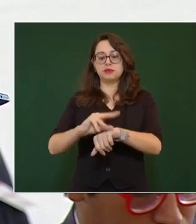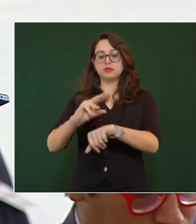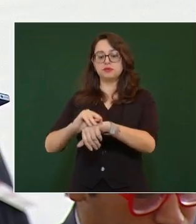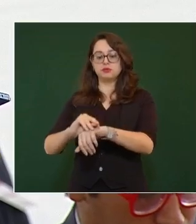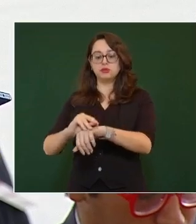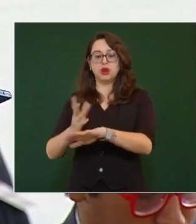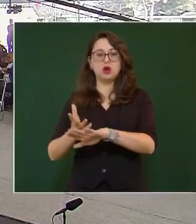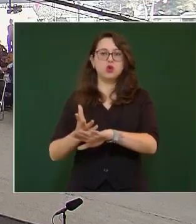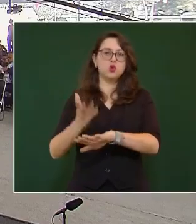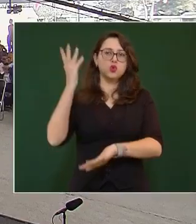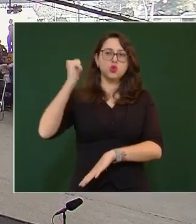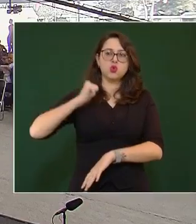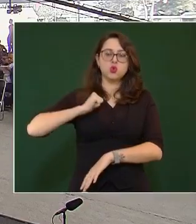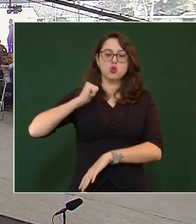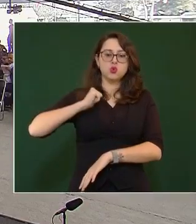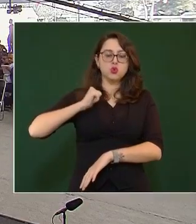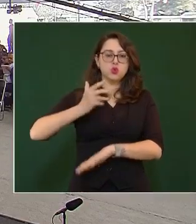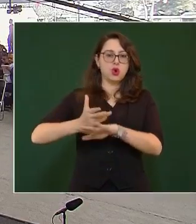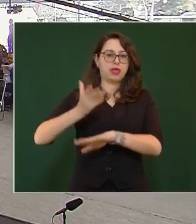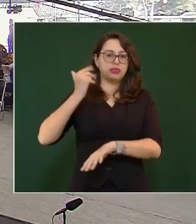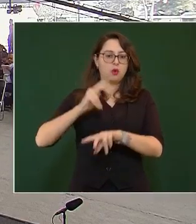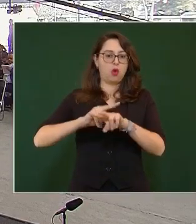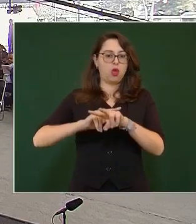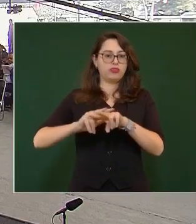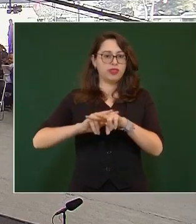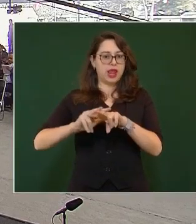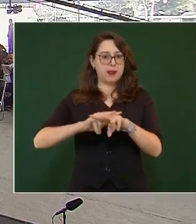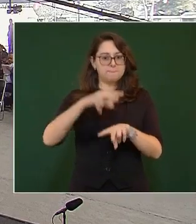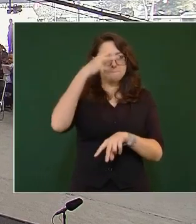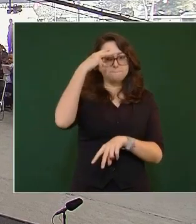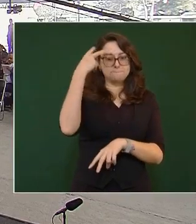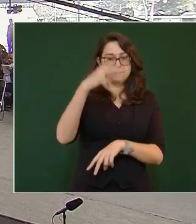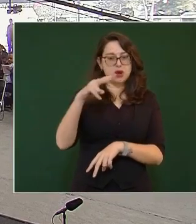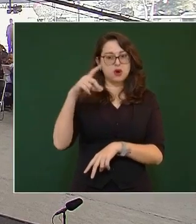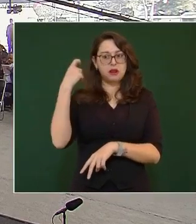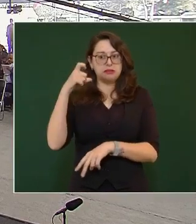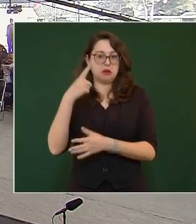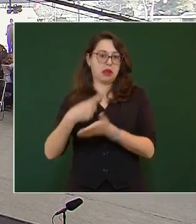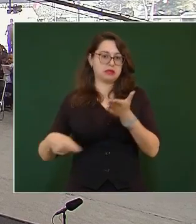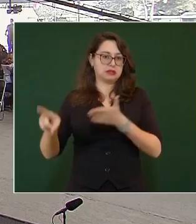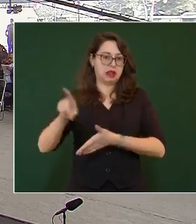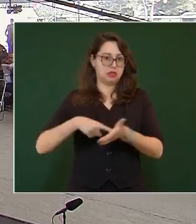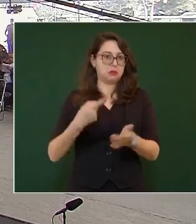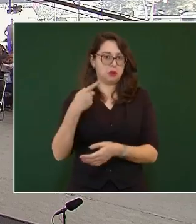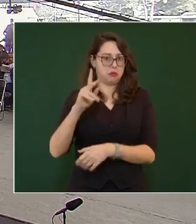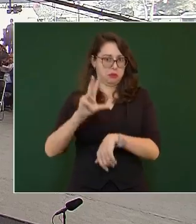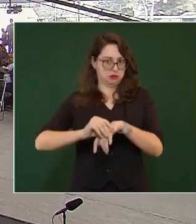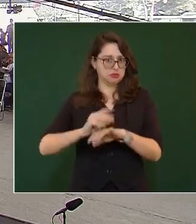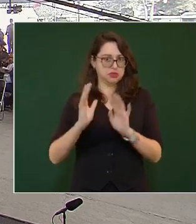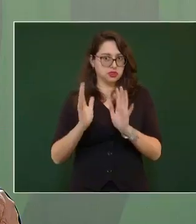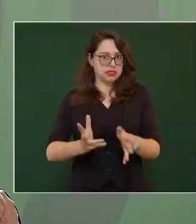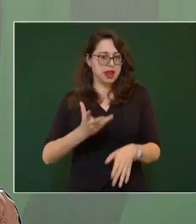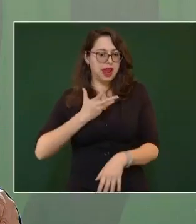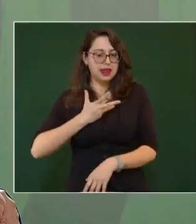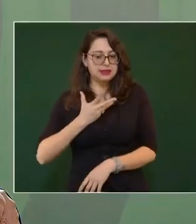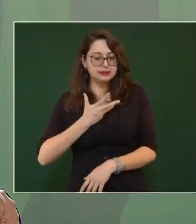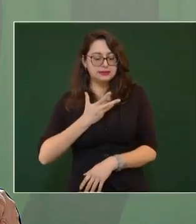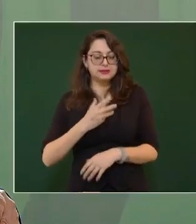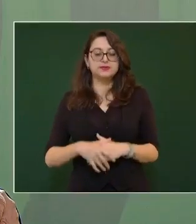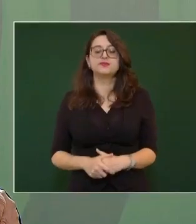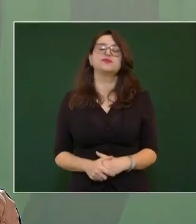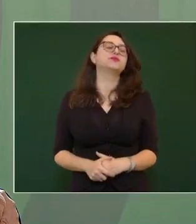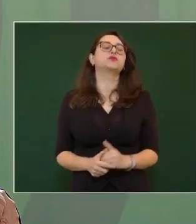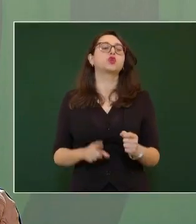tren rápido México-Querétaro, que se canceló en el sexenio pasado. Sí, son dos posibilidades.